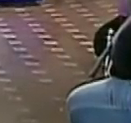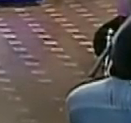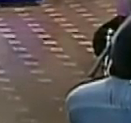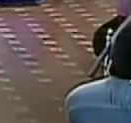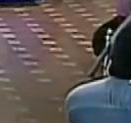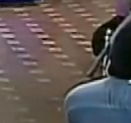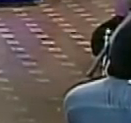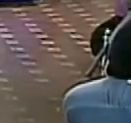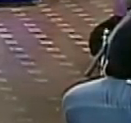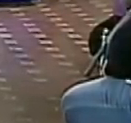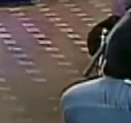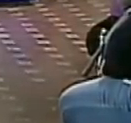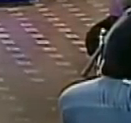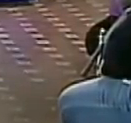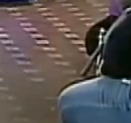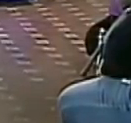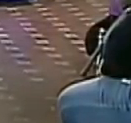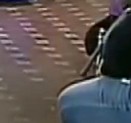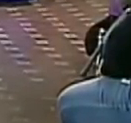¡Gracias!